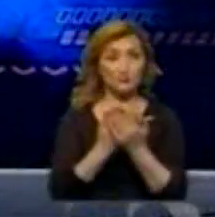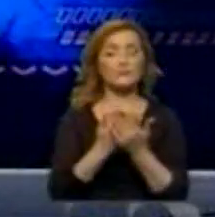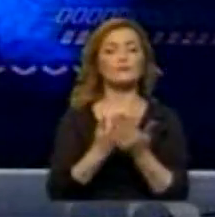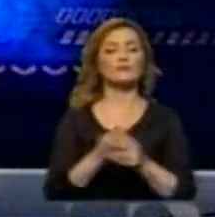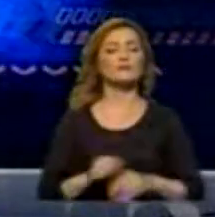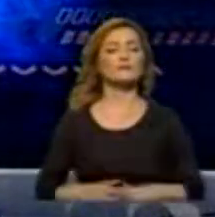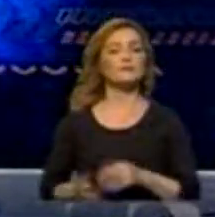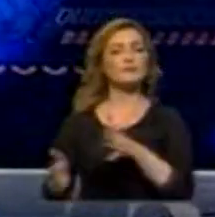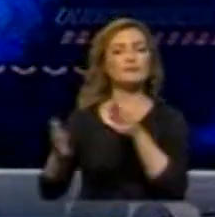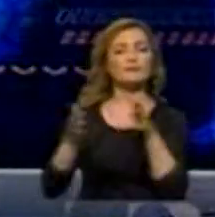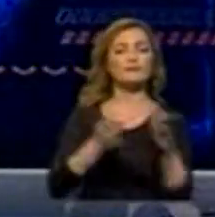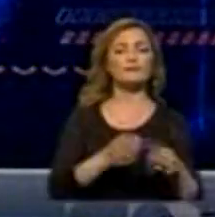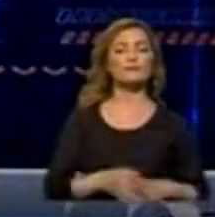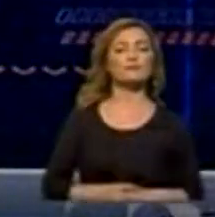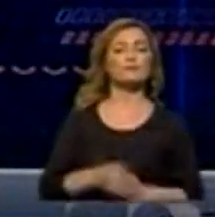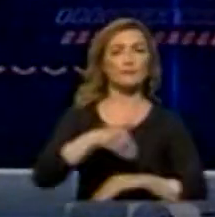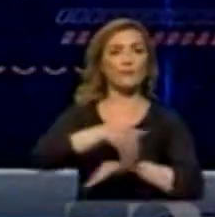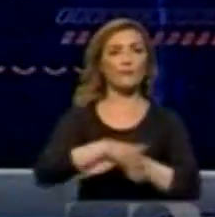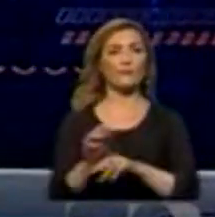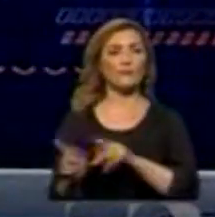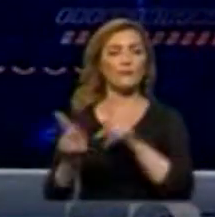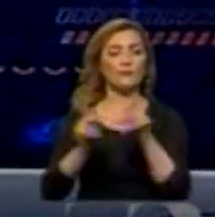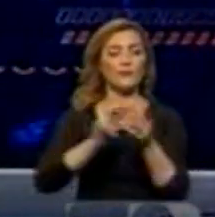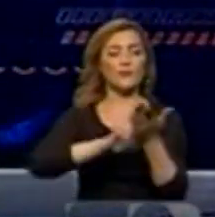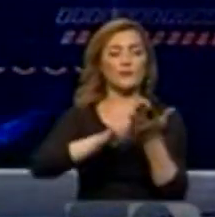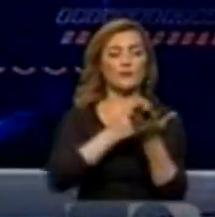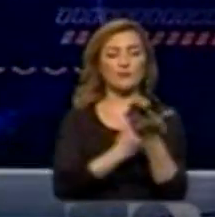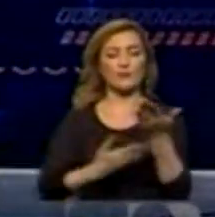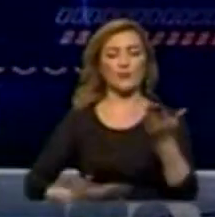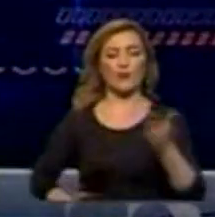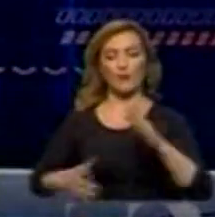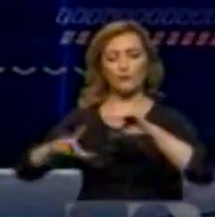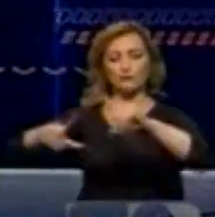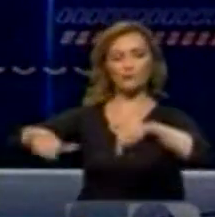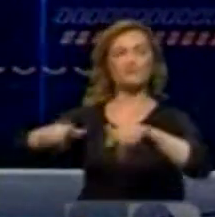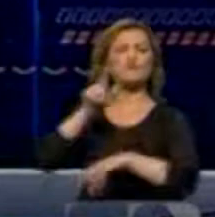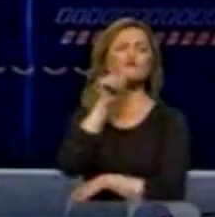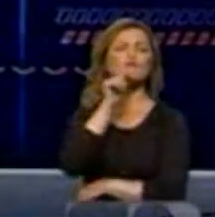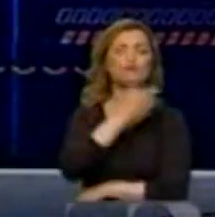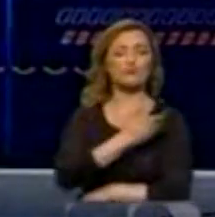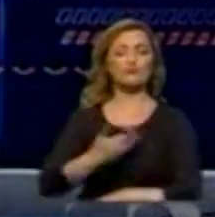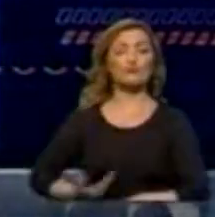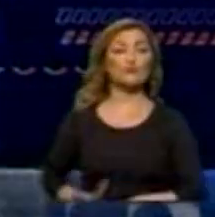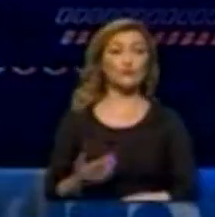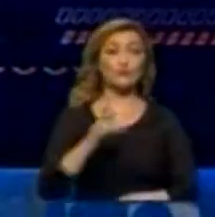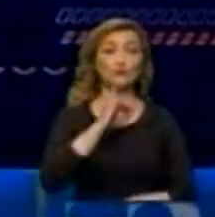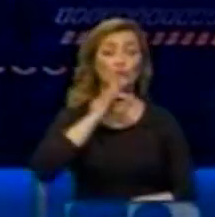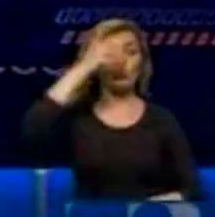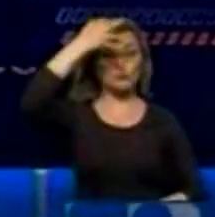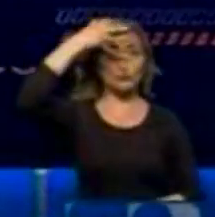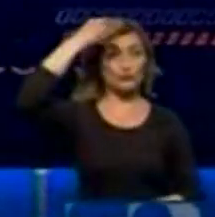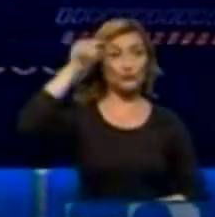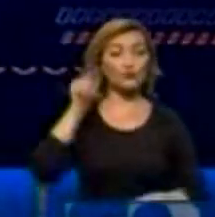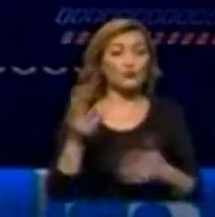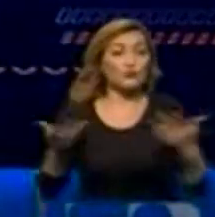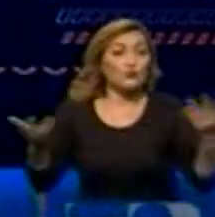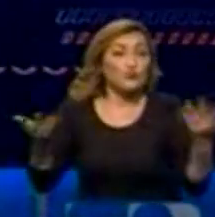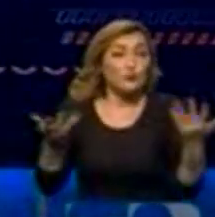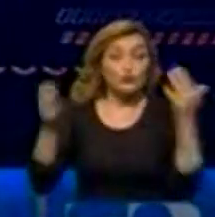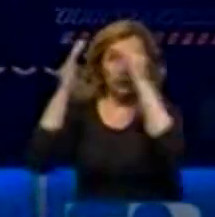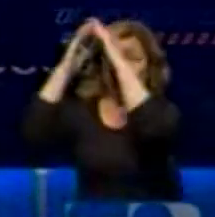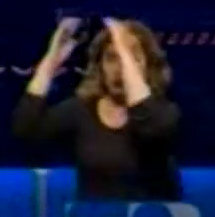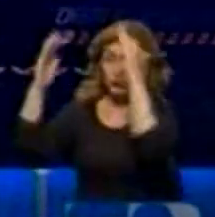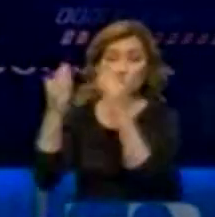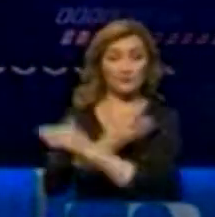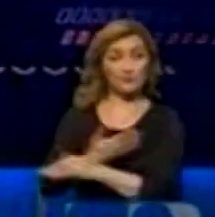Muchísimas gracias. Y para esta tarde está prevista la reunión del presidente Lenín Moreno con el presidente de los Estados Unidos, Donald Trump, en la Casa Blanca.